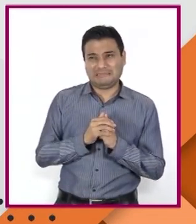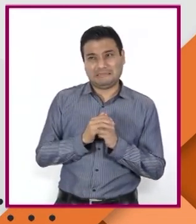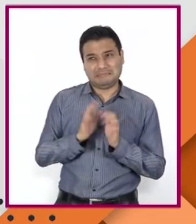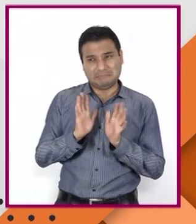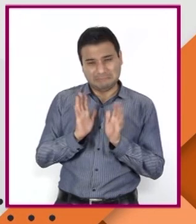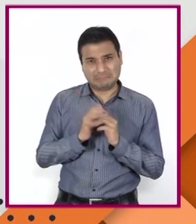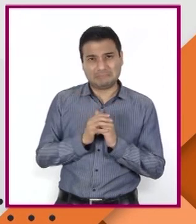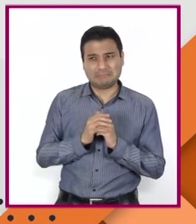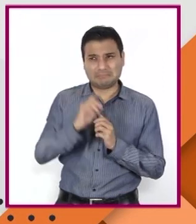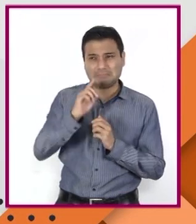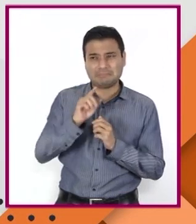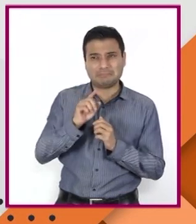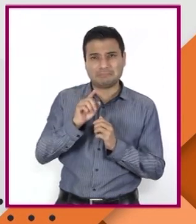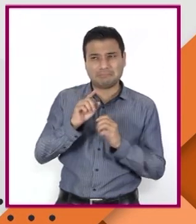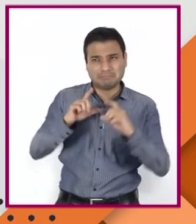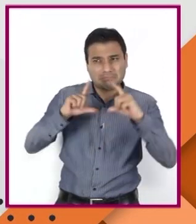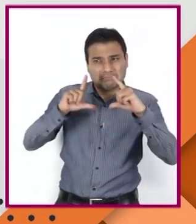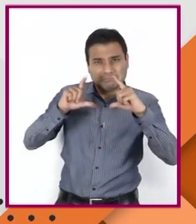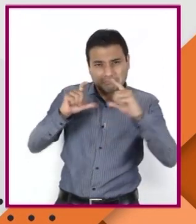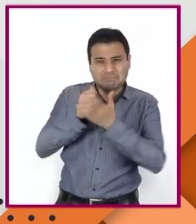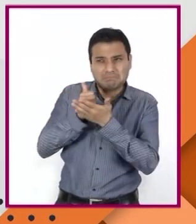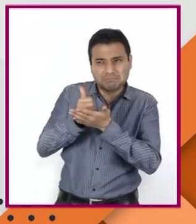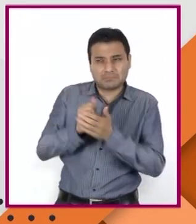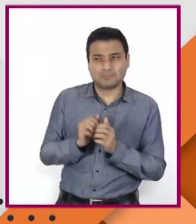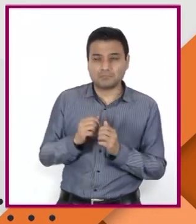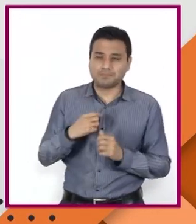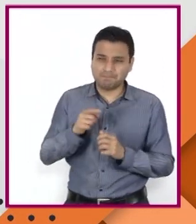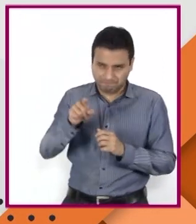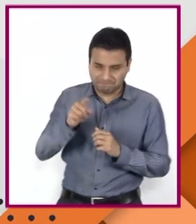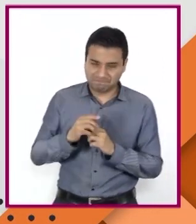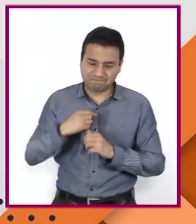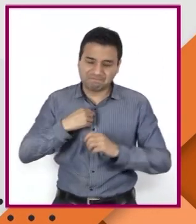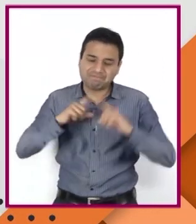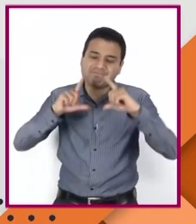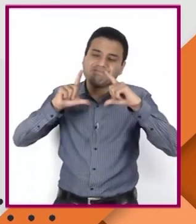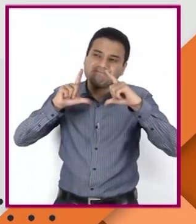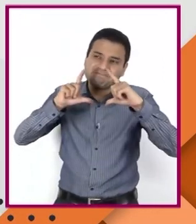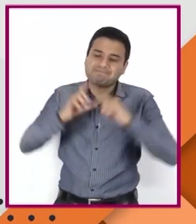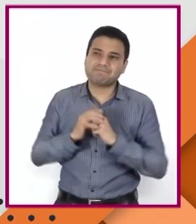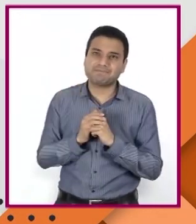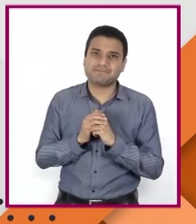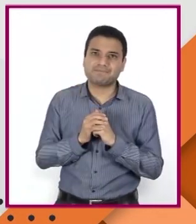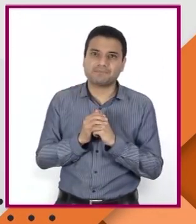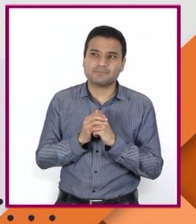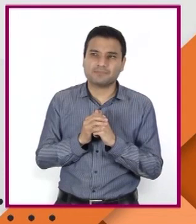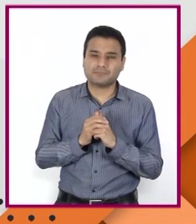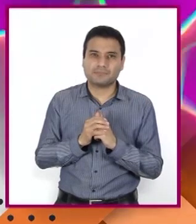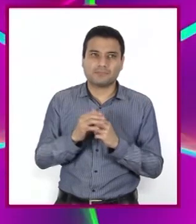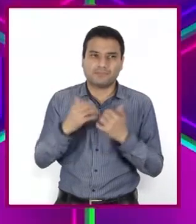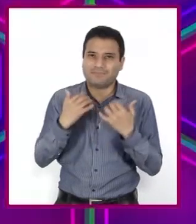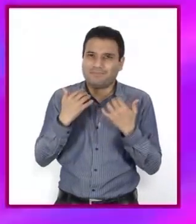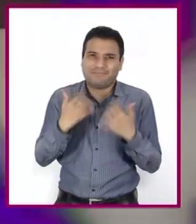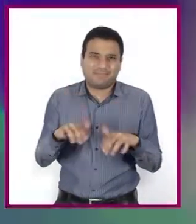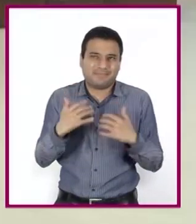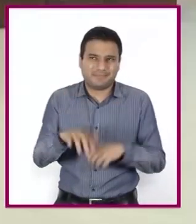podría ayudarla. Y entonces me ayudó. Había una cierta equidad en